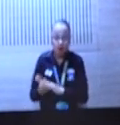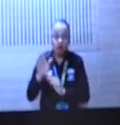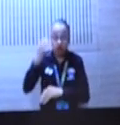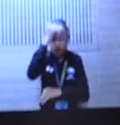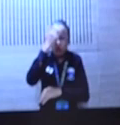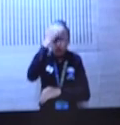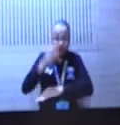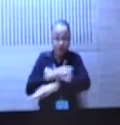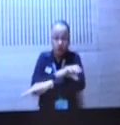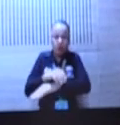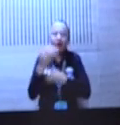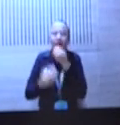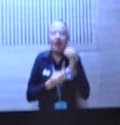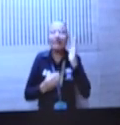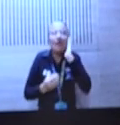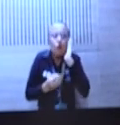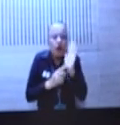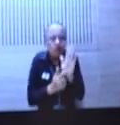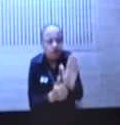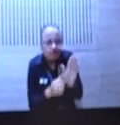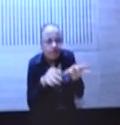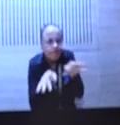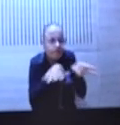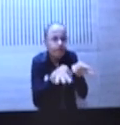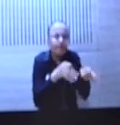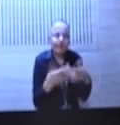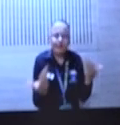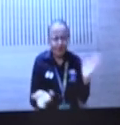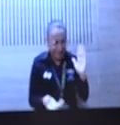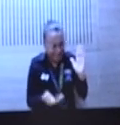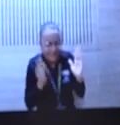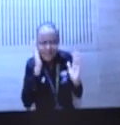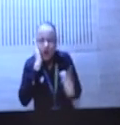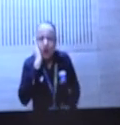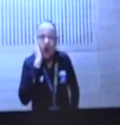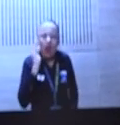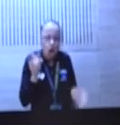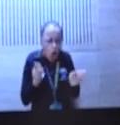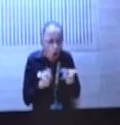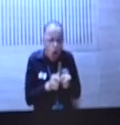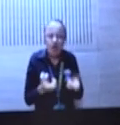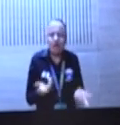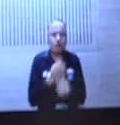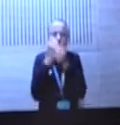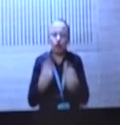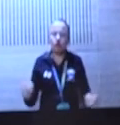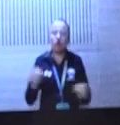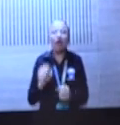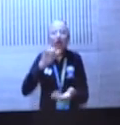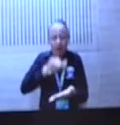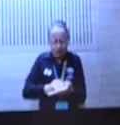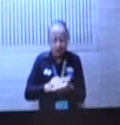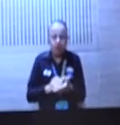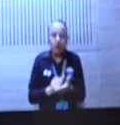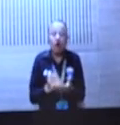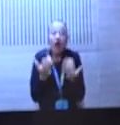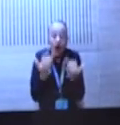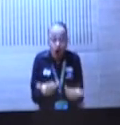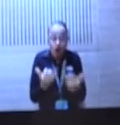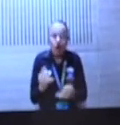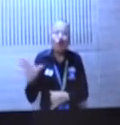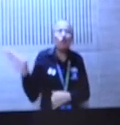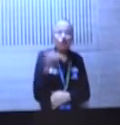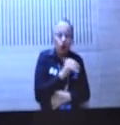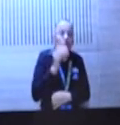no son condiciones que ni siquiera generan competitividad no no sé porque cuando Debería ser una una una realidad que todos los colegios estuviesen